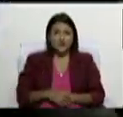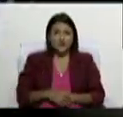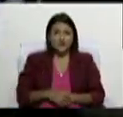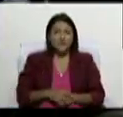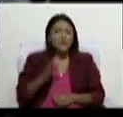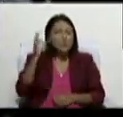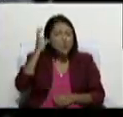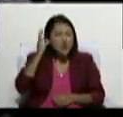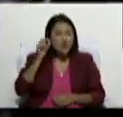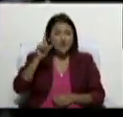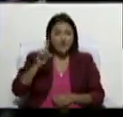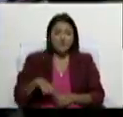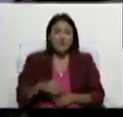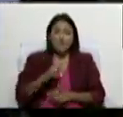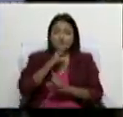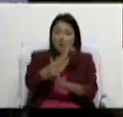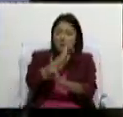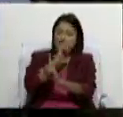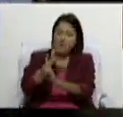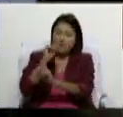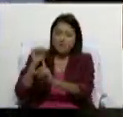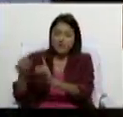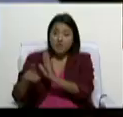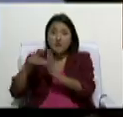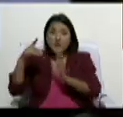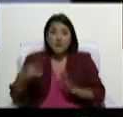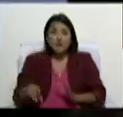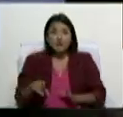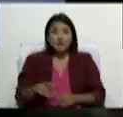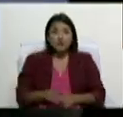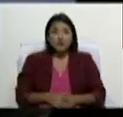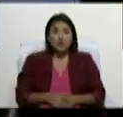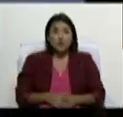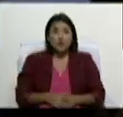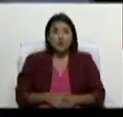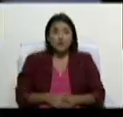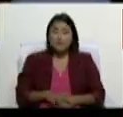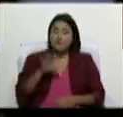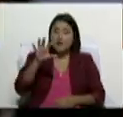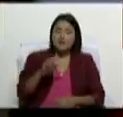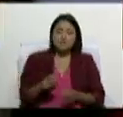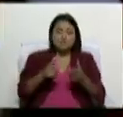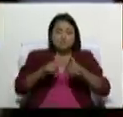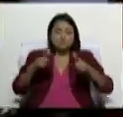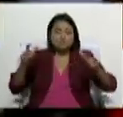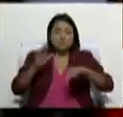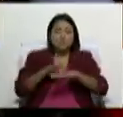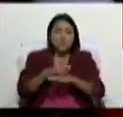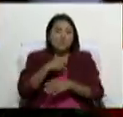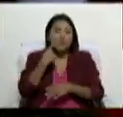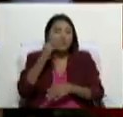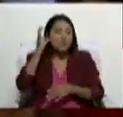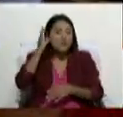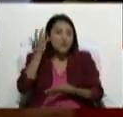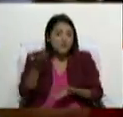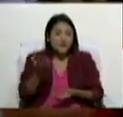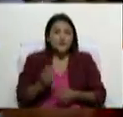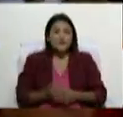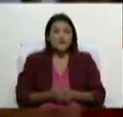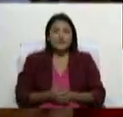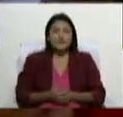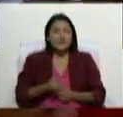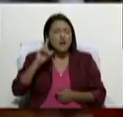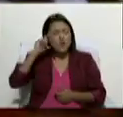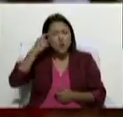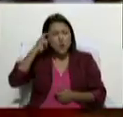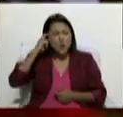de mujeres? Es impedir el derecho también al crecimiento y al desarrollo de un pueblo. Así que esta locura